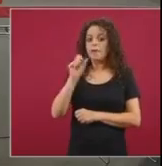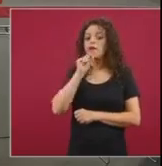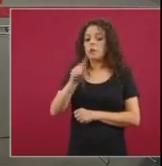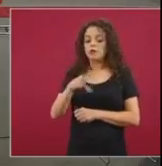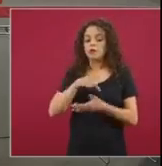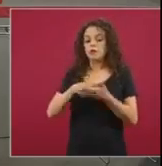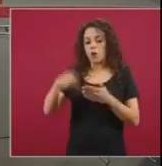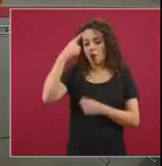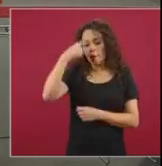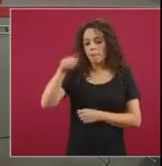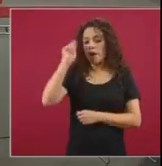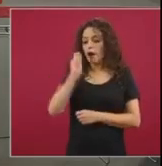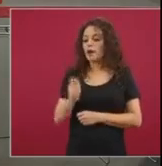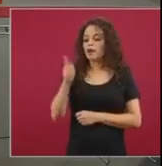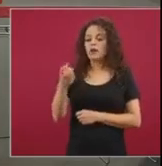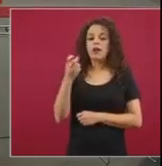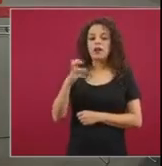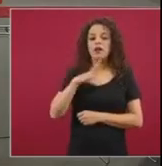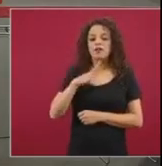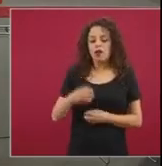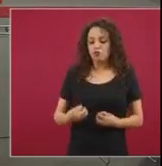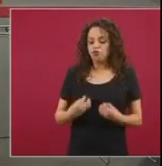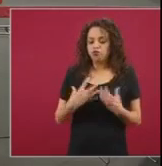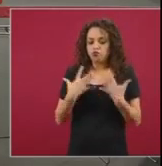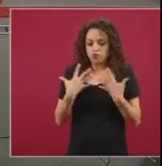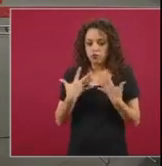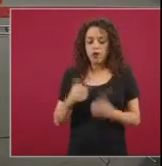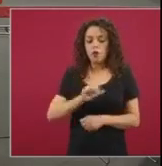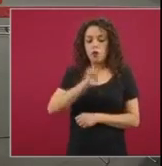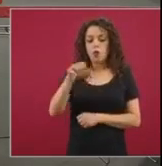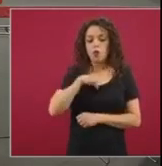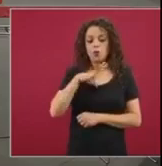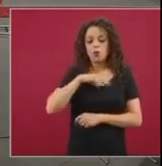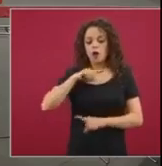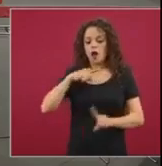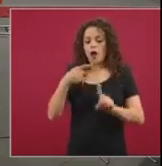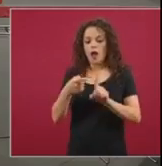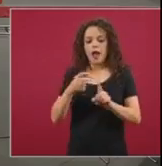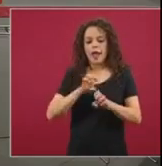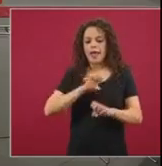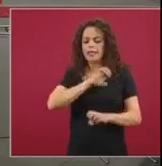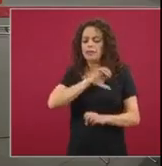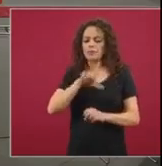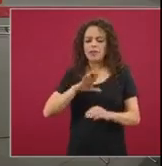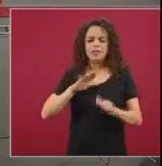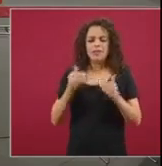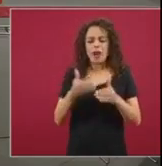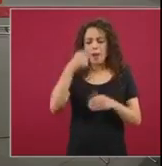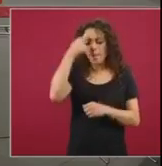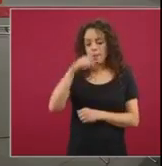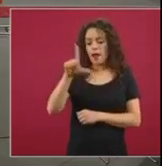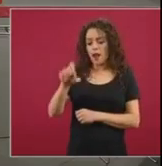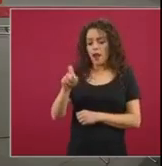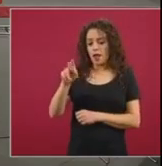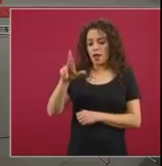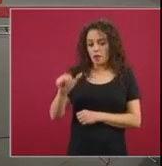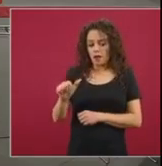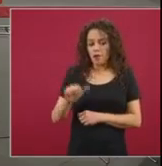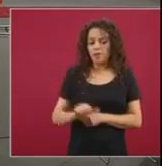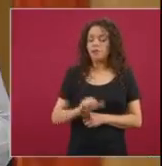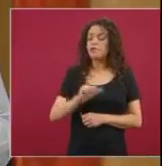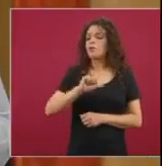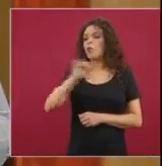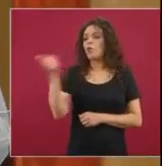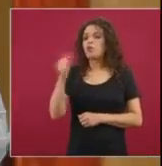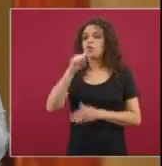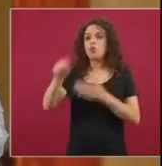reaccionales, personal de salud exclusivos para lepra. En algunas zonas, lamentablemente, no podemos particularizar, pero en zonas